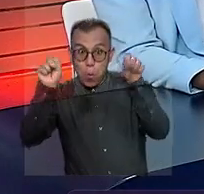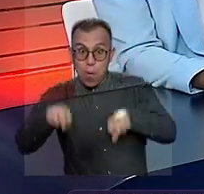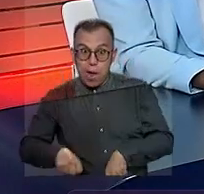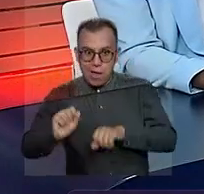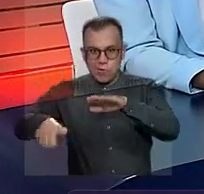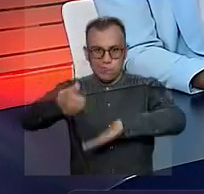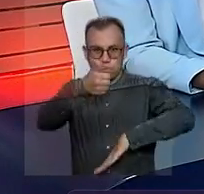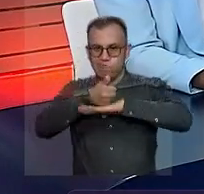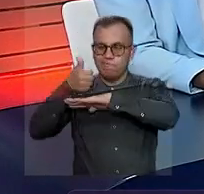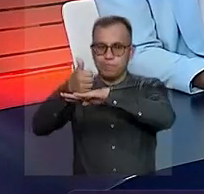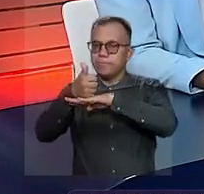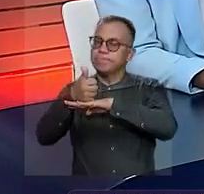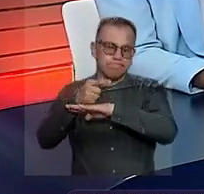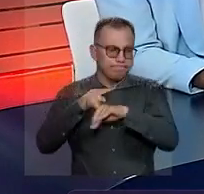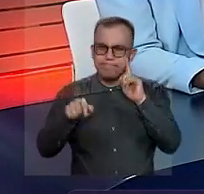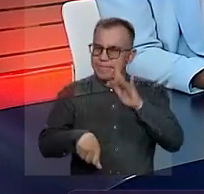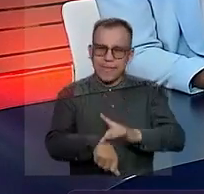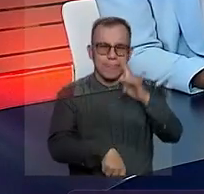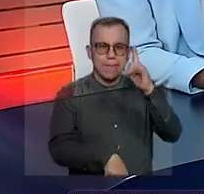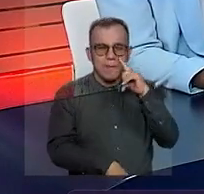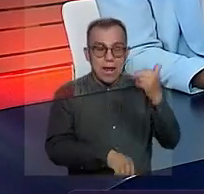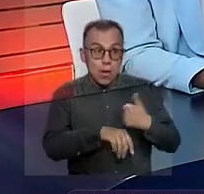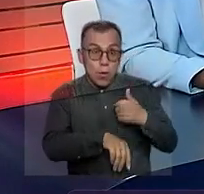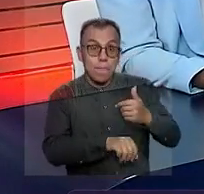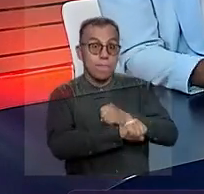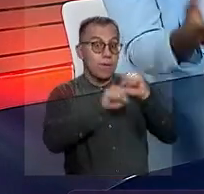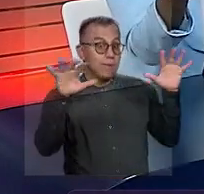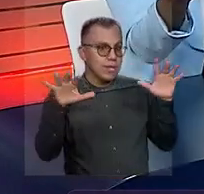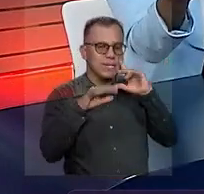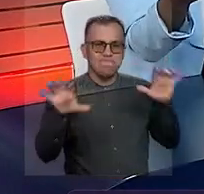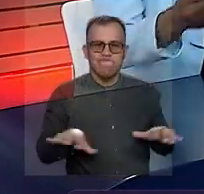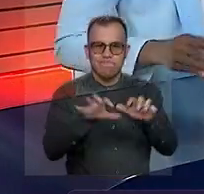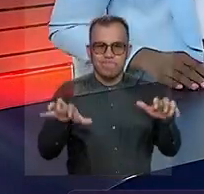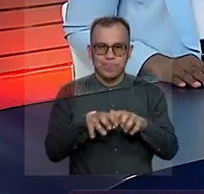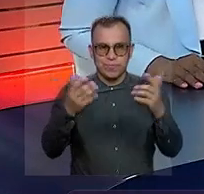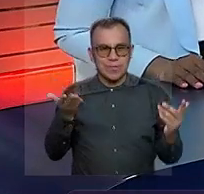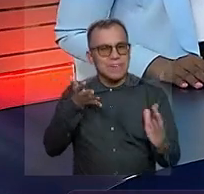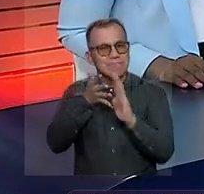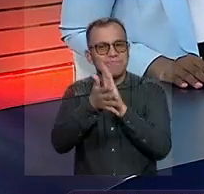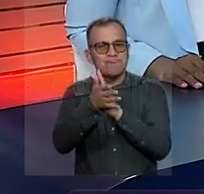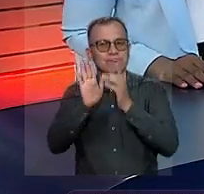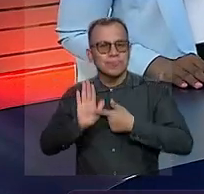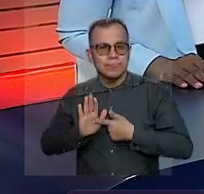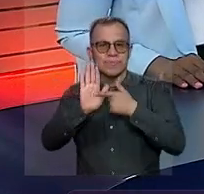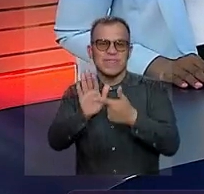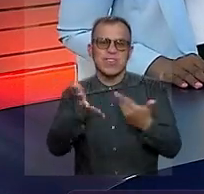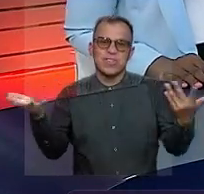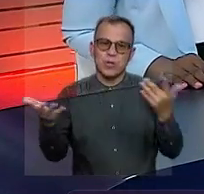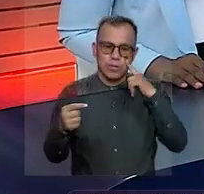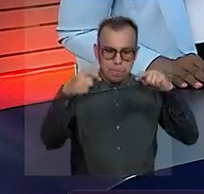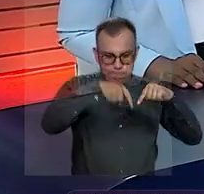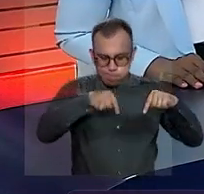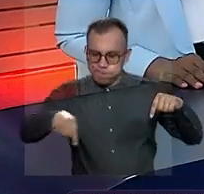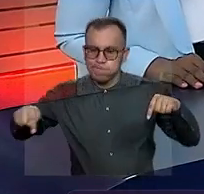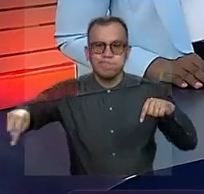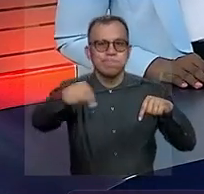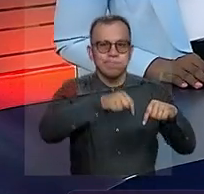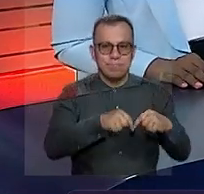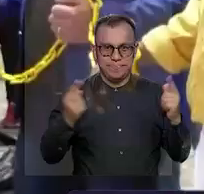estas movilizaciones, desde tempranas horas de la mañana se están llevando a cabo y aquí les mostramos los puntos de